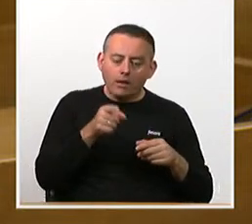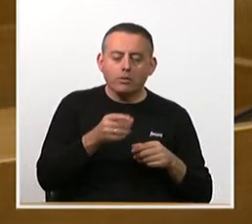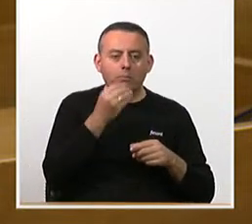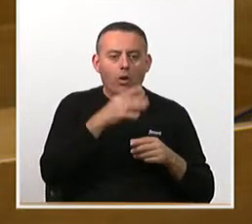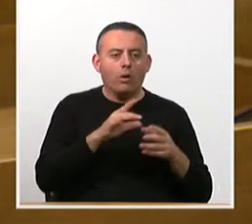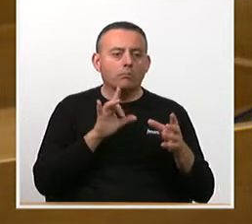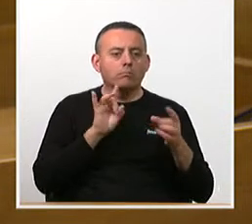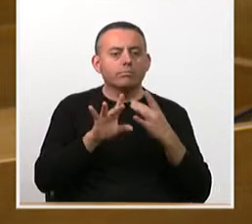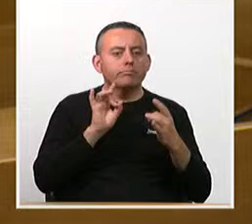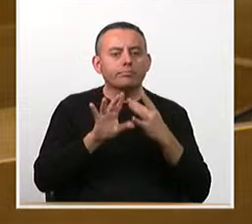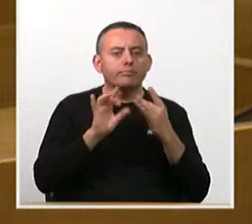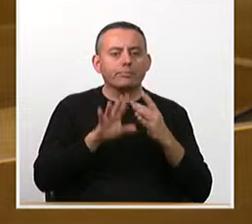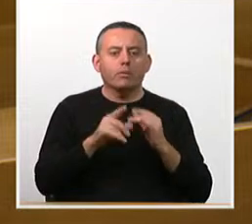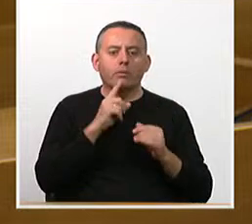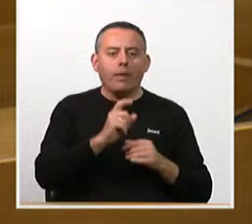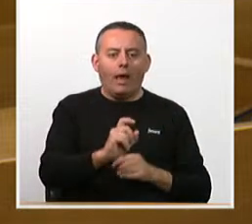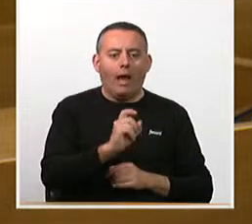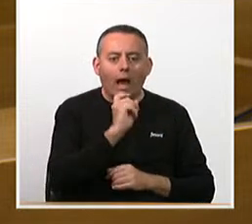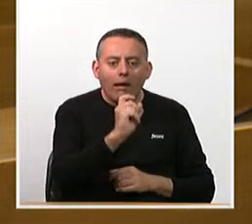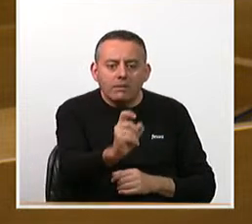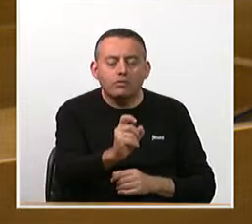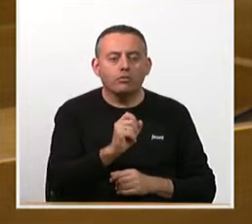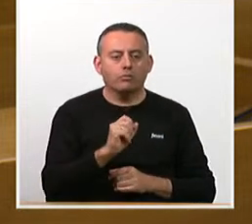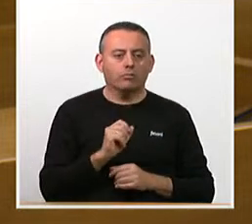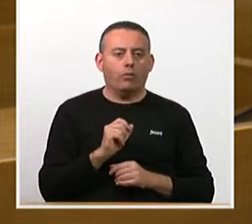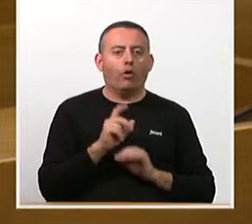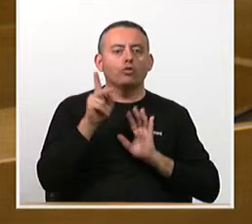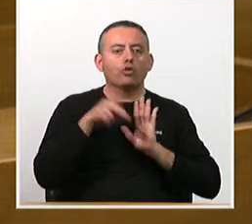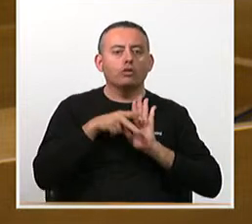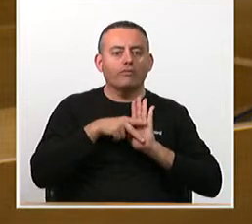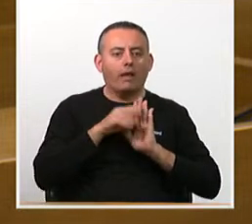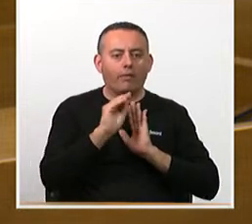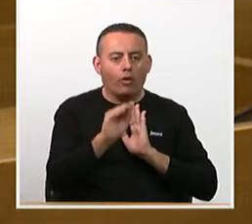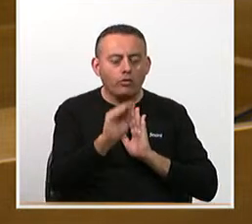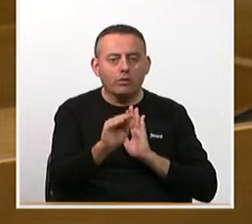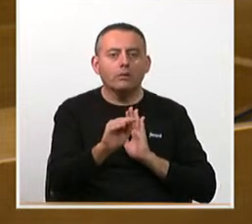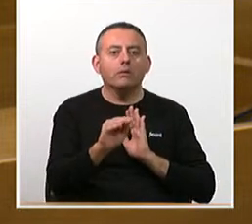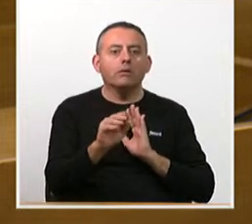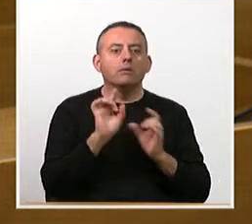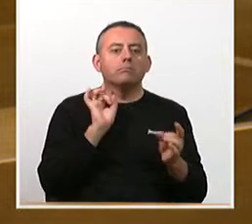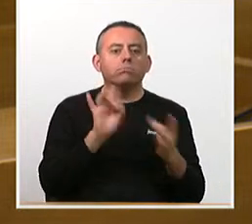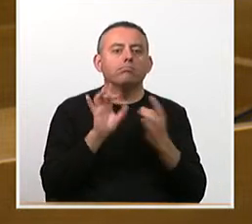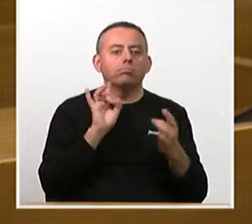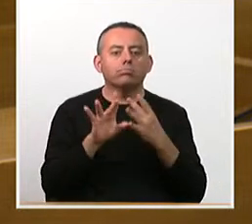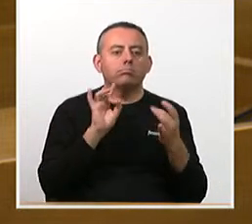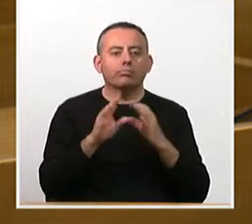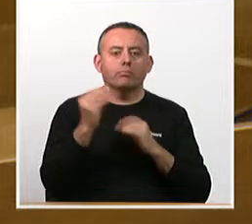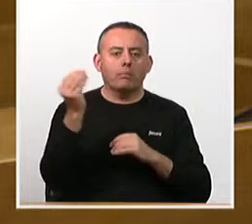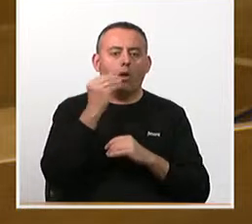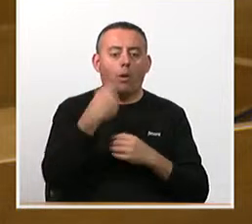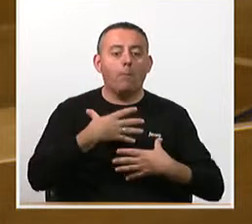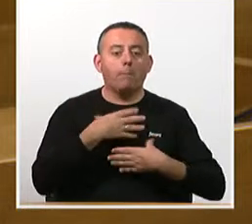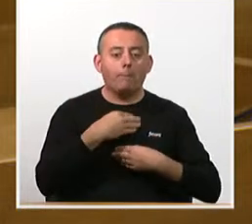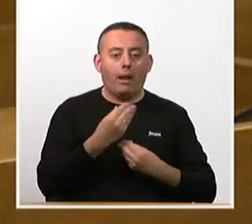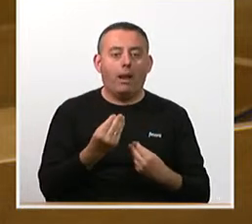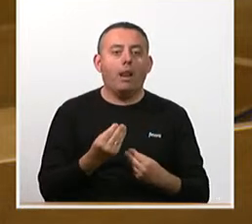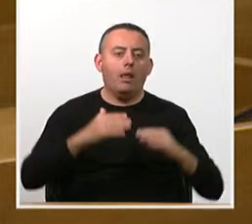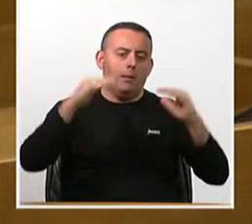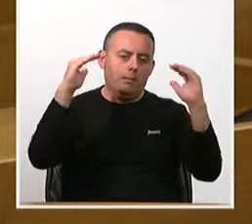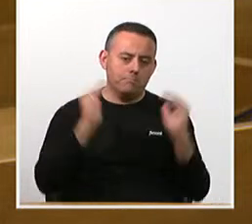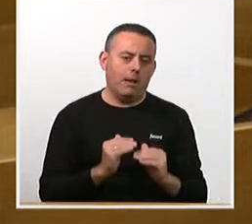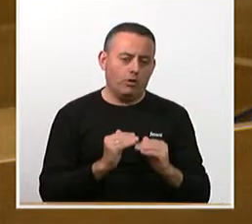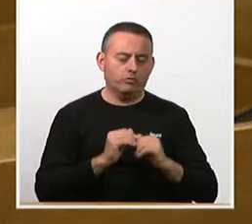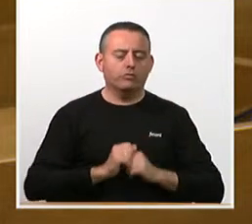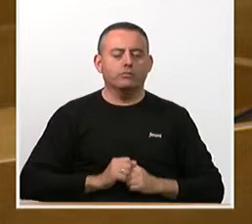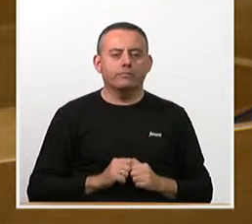avisos y notificaciones por medios electrónicos con los que se mejoran los trámites y se reduce la burocracia Y qué